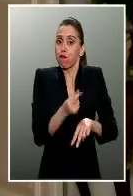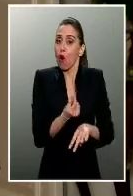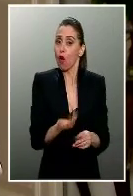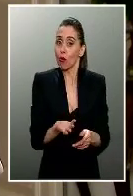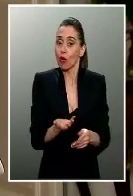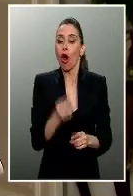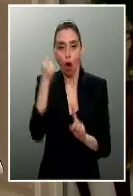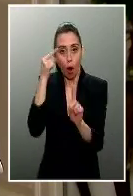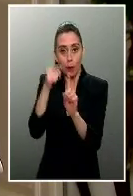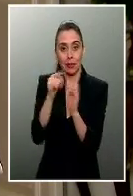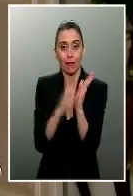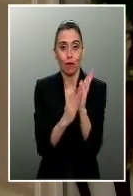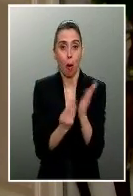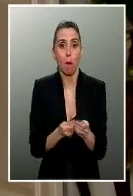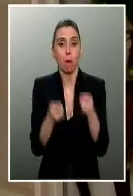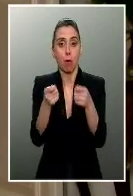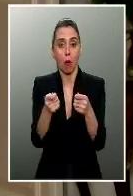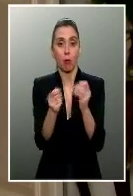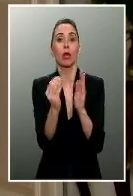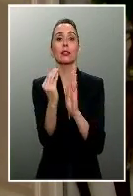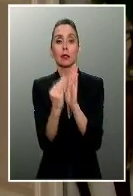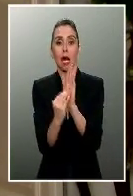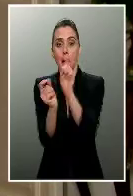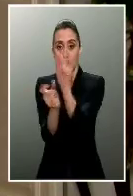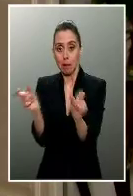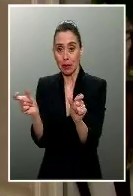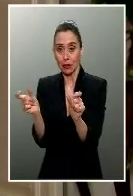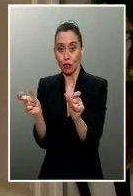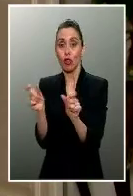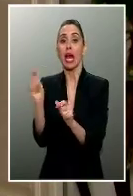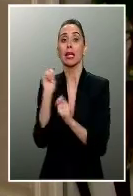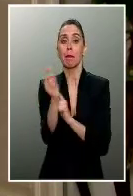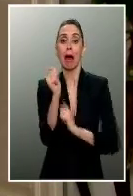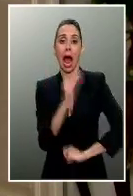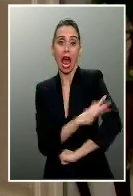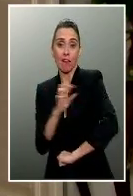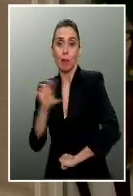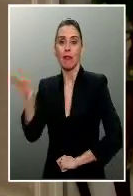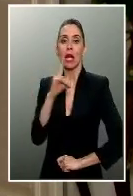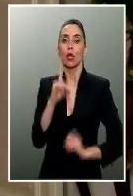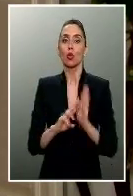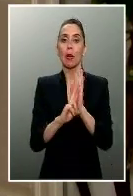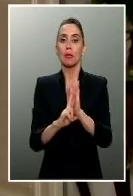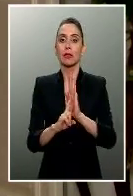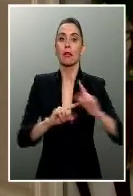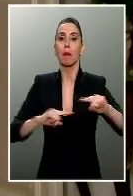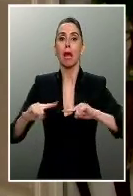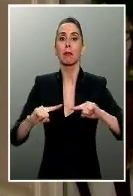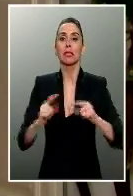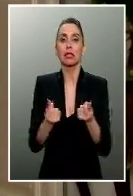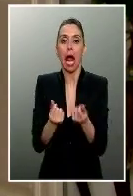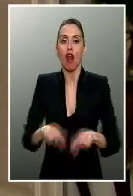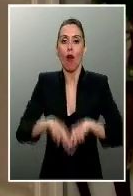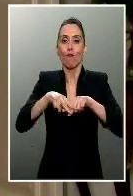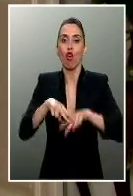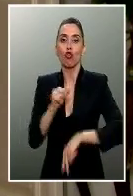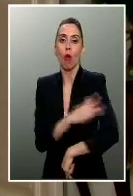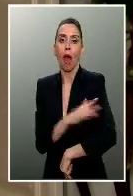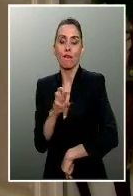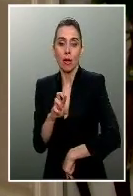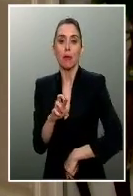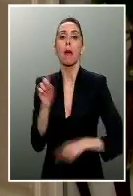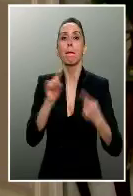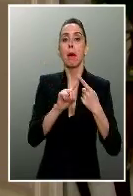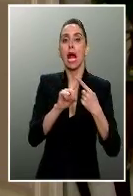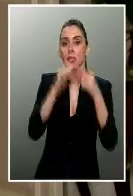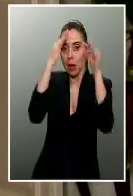fin nuestra propuesta incorporará representantes elegidos de los cotizantes en la administración de los fondos de manera que puedan participar de